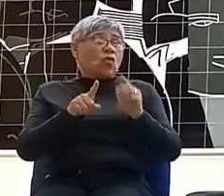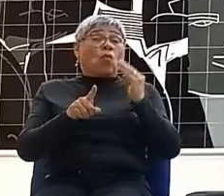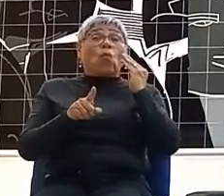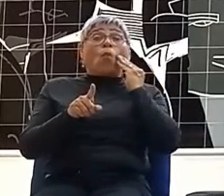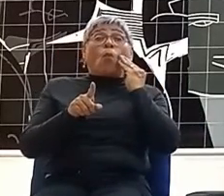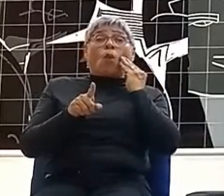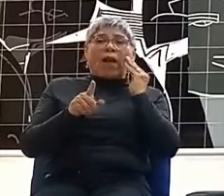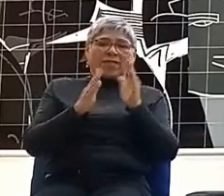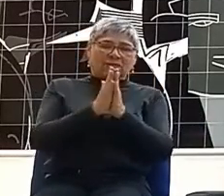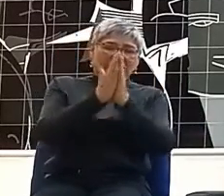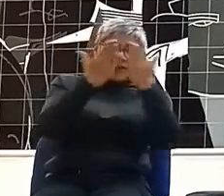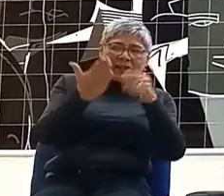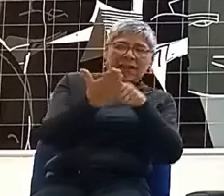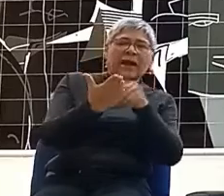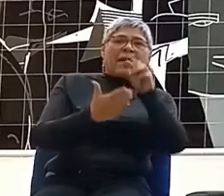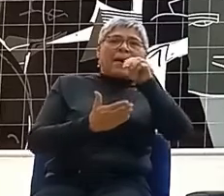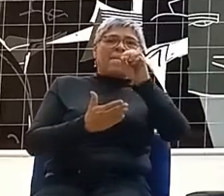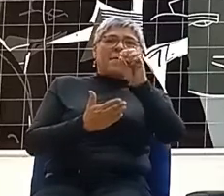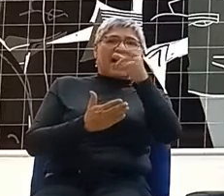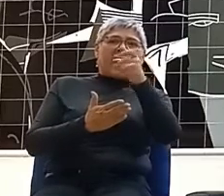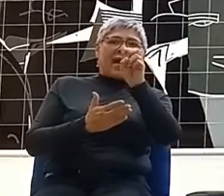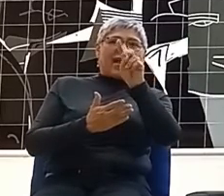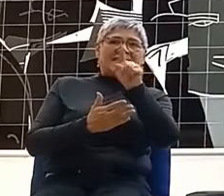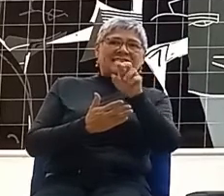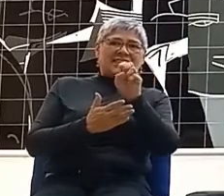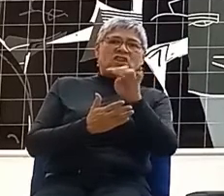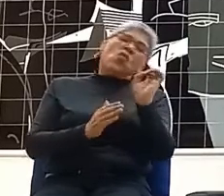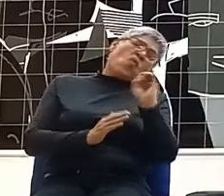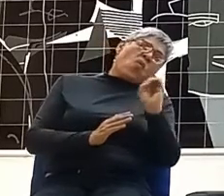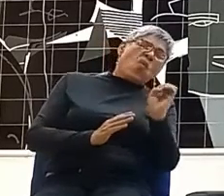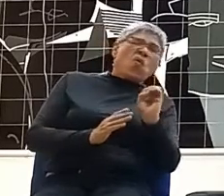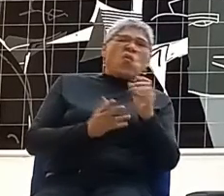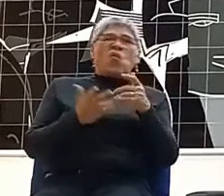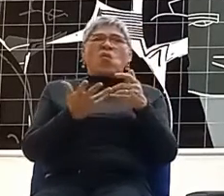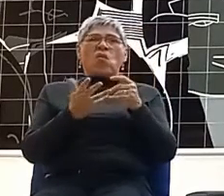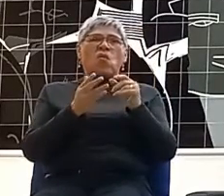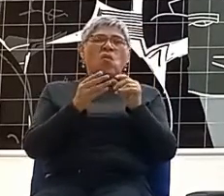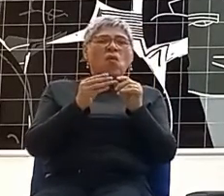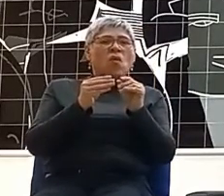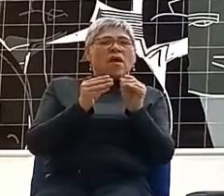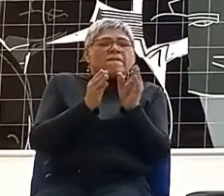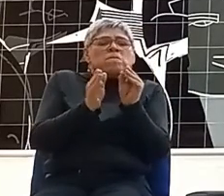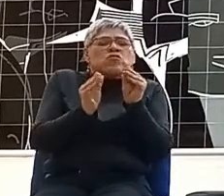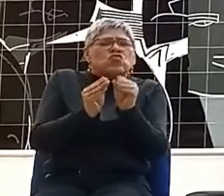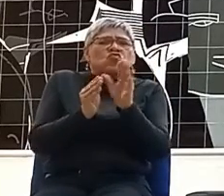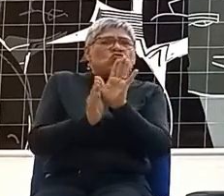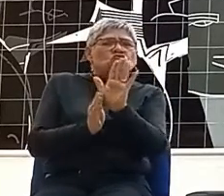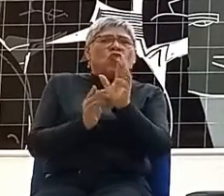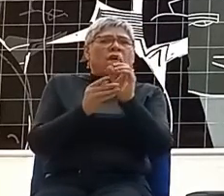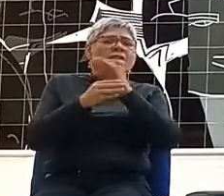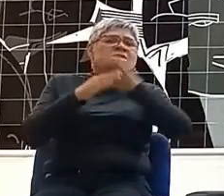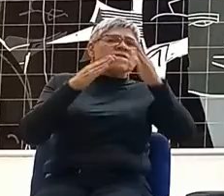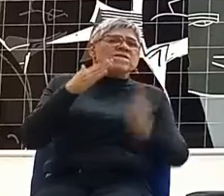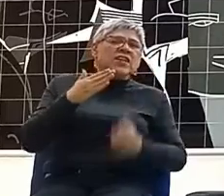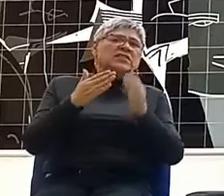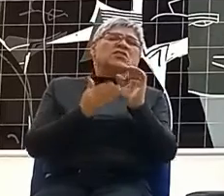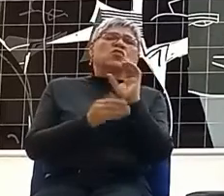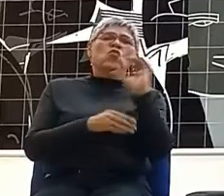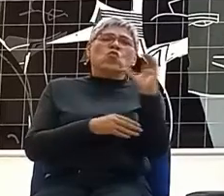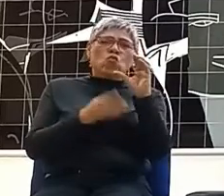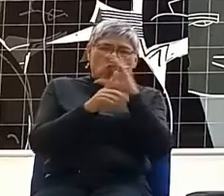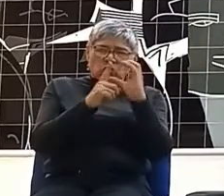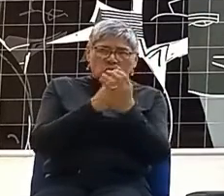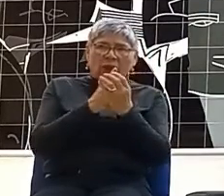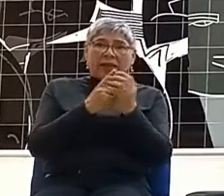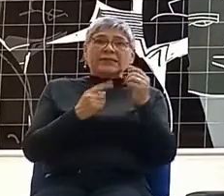de los magazines culturales o de la prensa cultural de fin de semana, se piensa o se pensaba eran